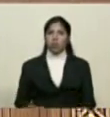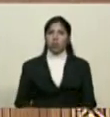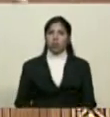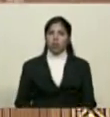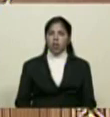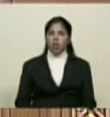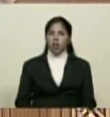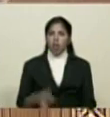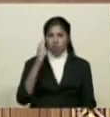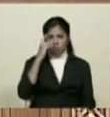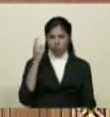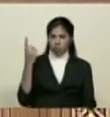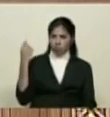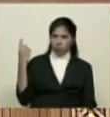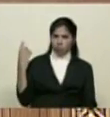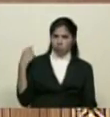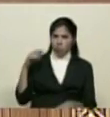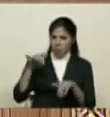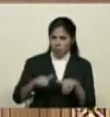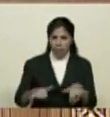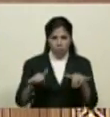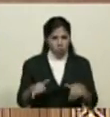aquí atrás, en esta